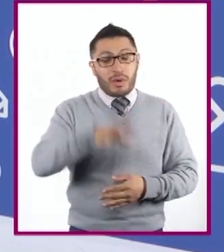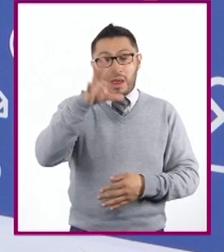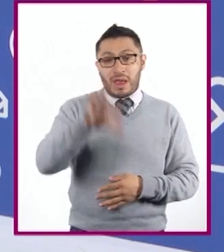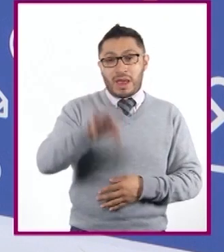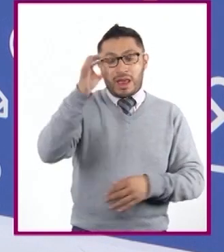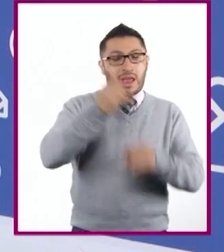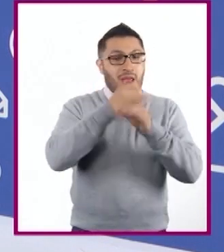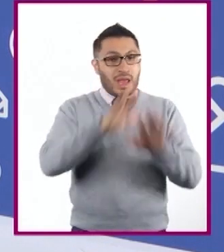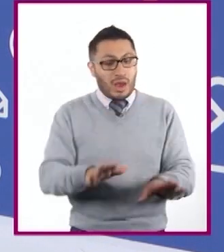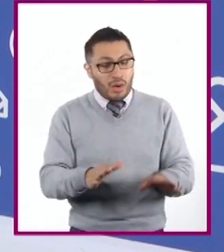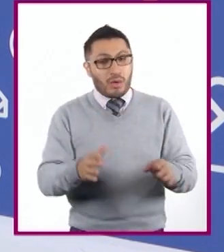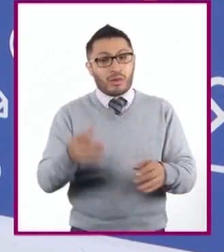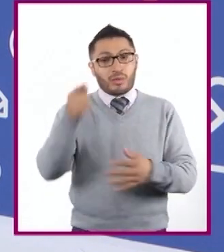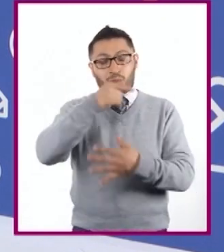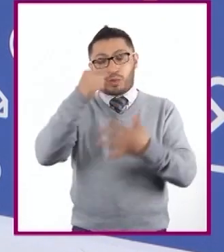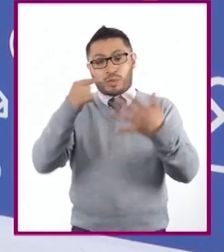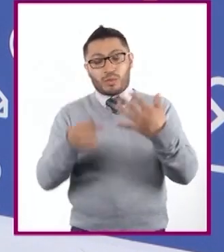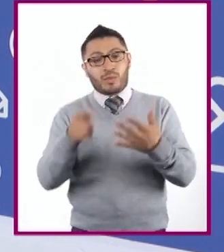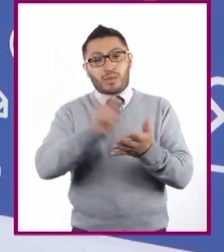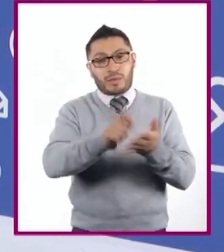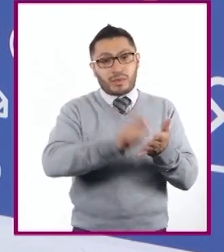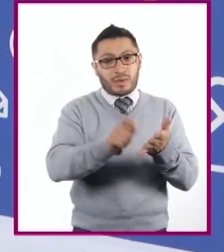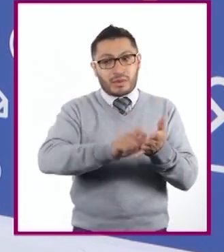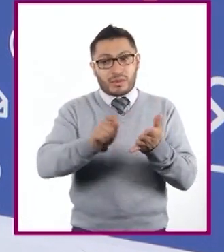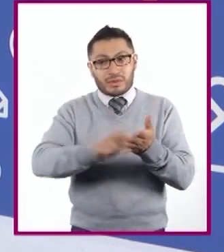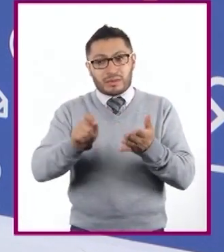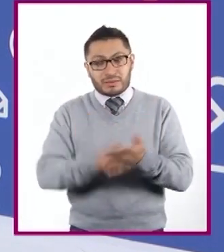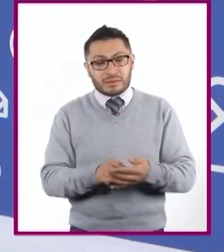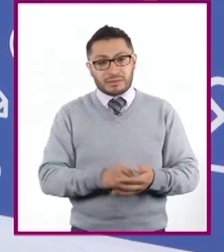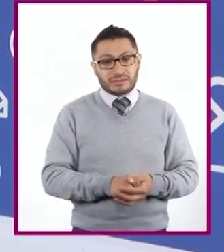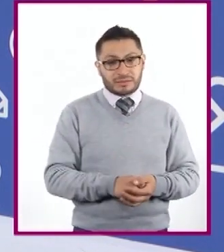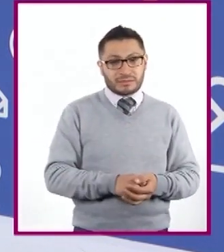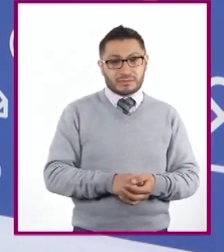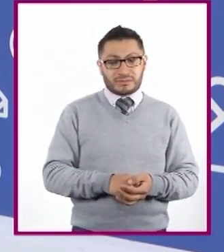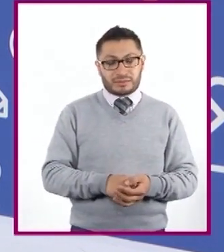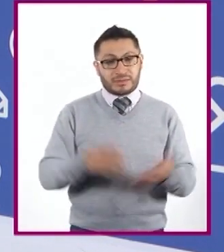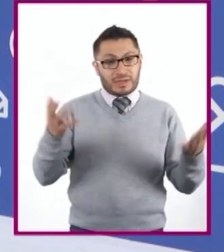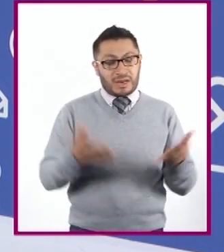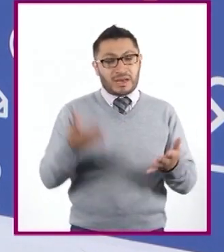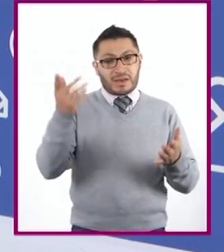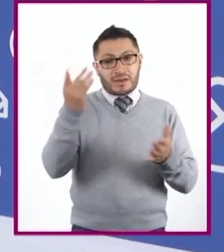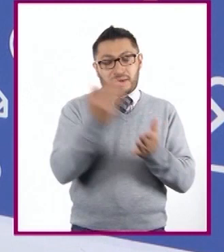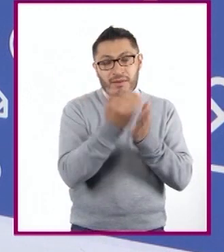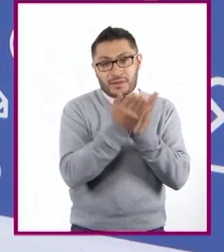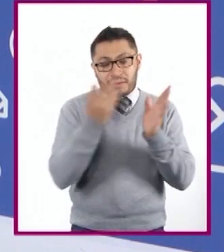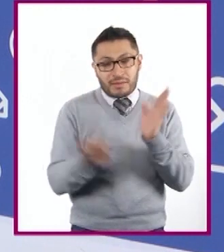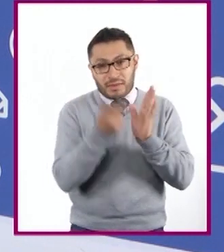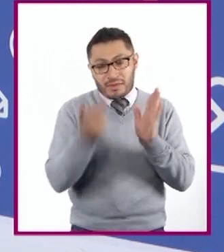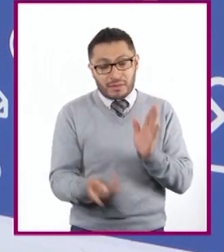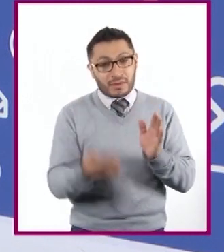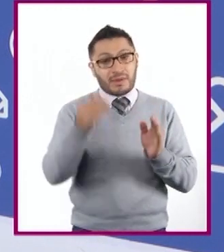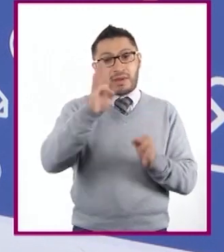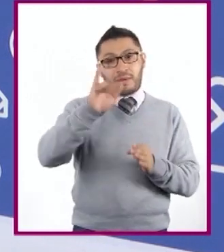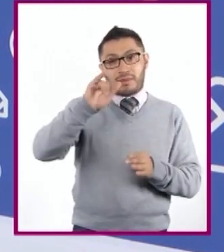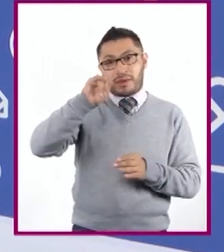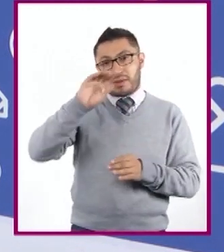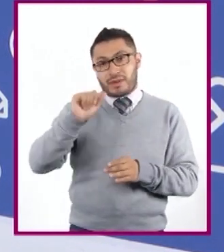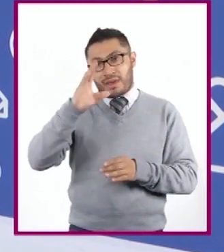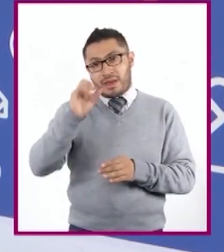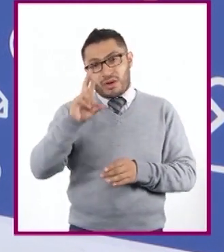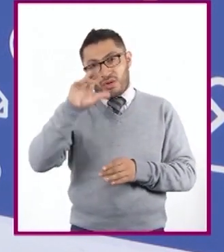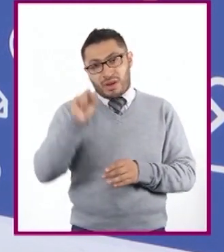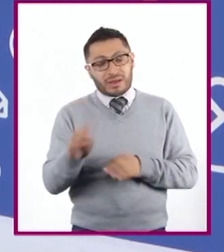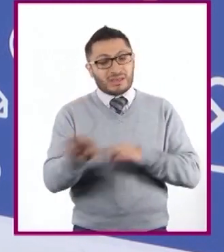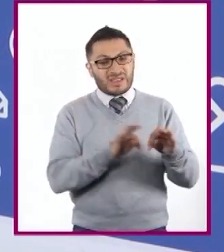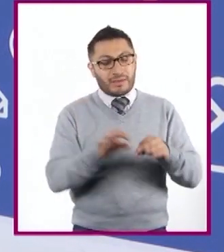seleccionar información en diversos textos, desde la elaboración de preguntas guía y bitácoras de trabajo, hasta